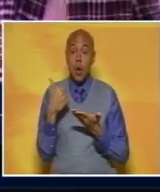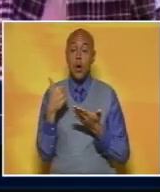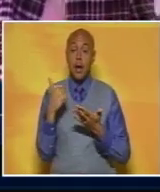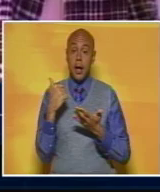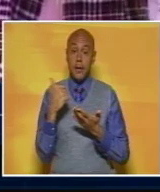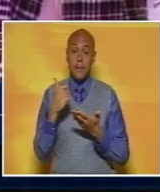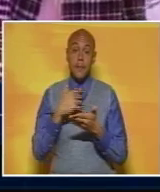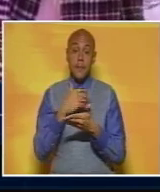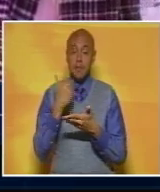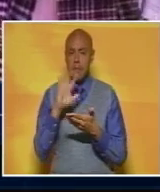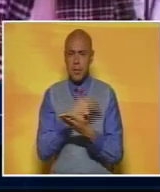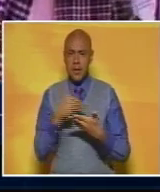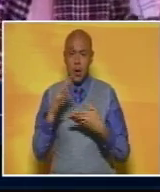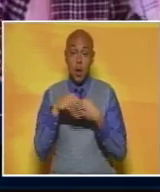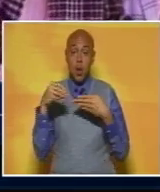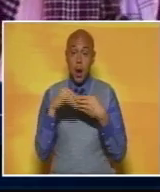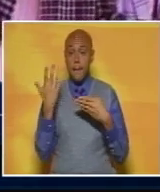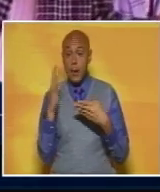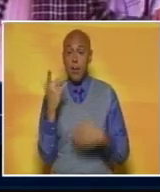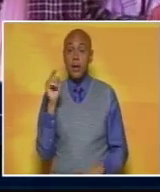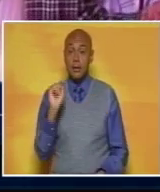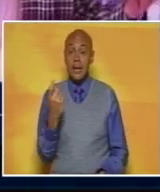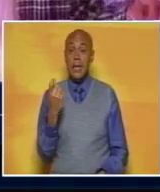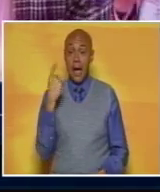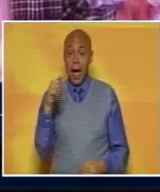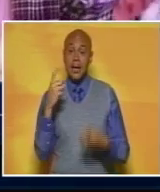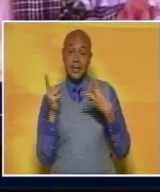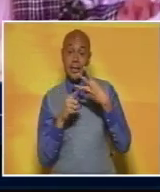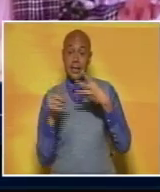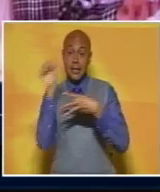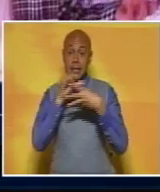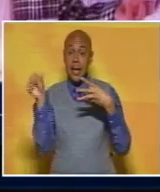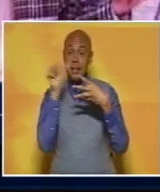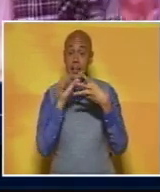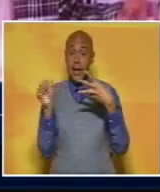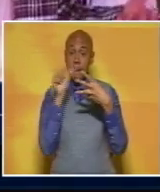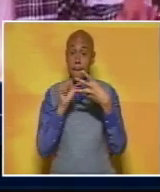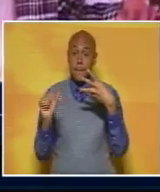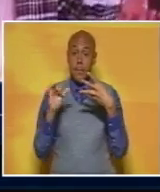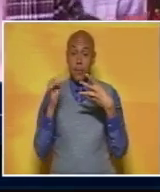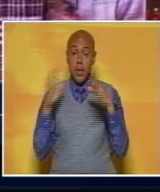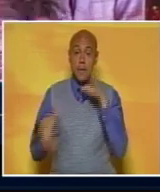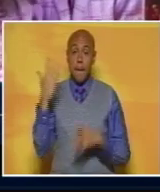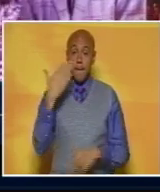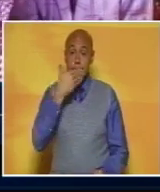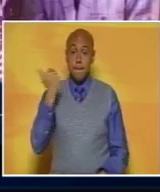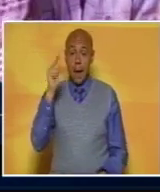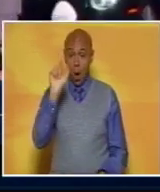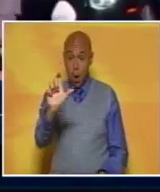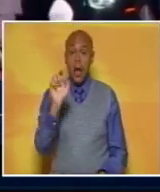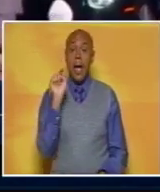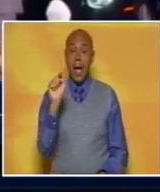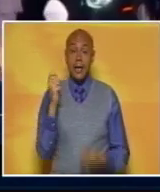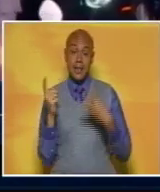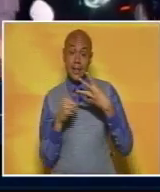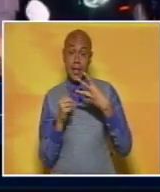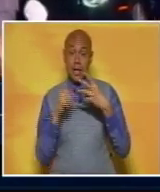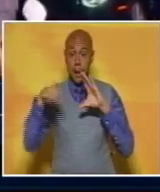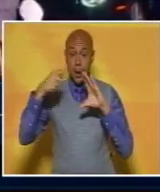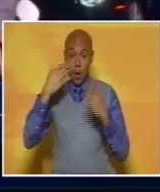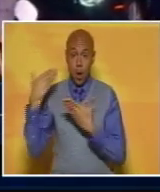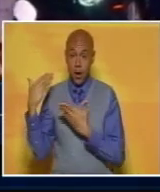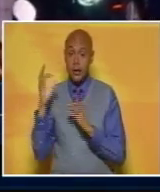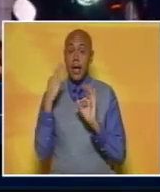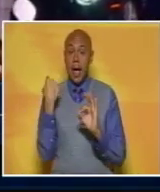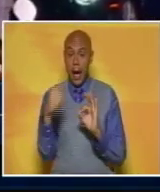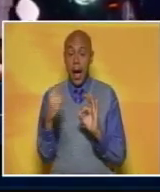$17.600.000 y se ubica en el tope de la lista por tercera semana consecutiva, de acuerdo a la productora. Esta tercera versión de la serie ha sido